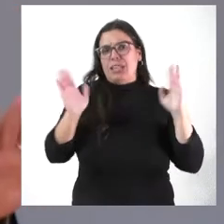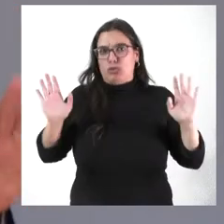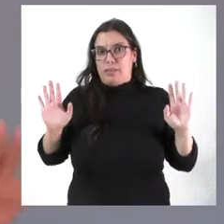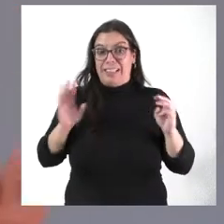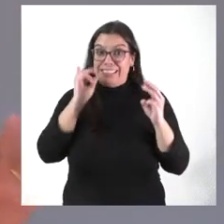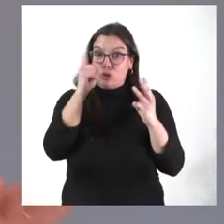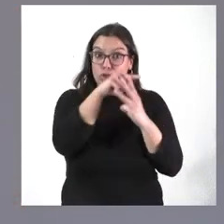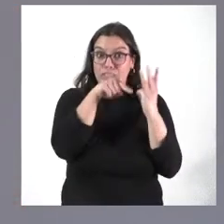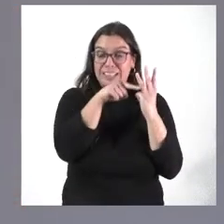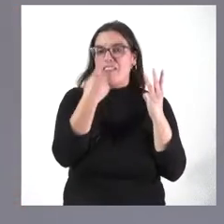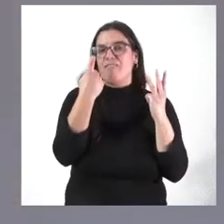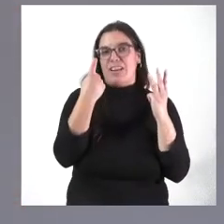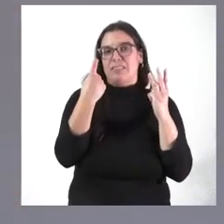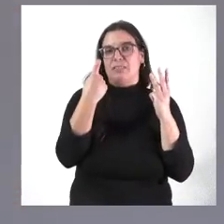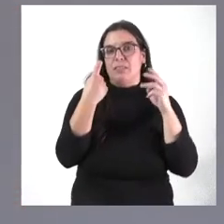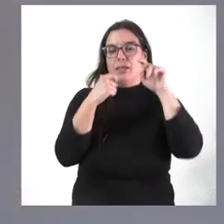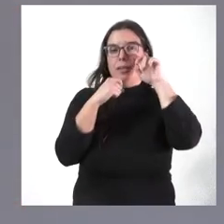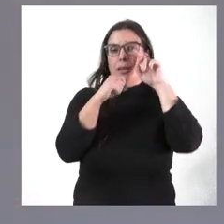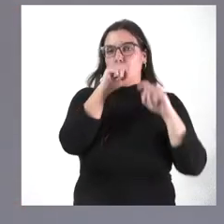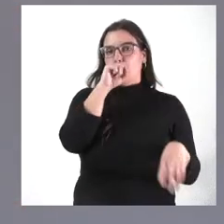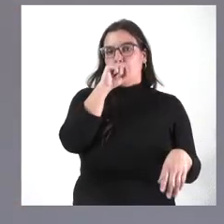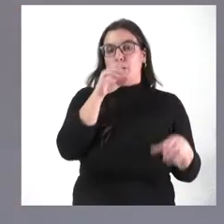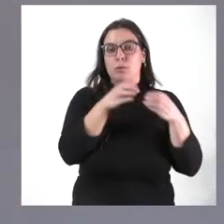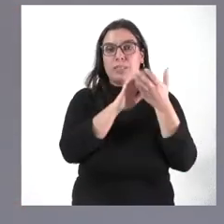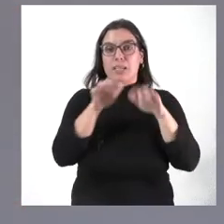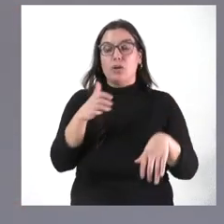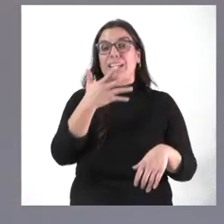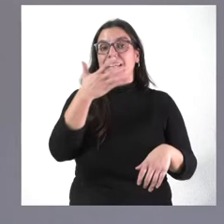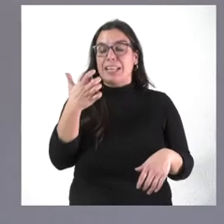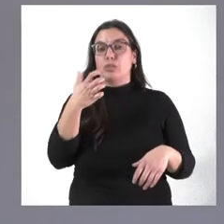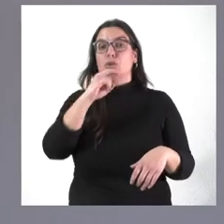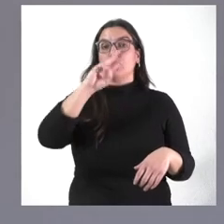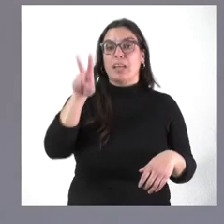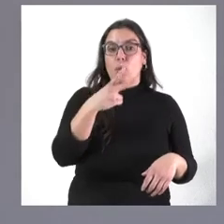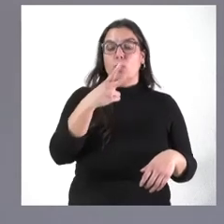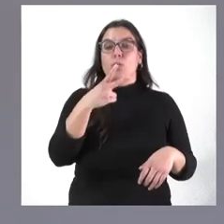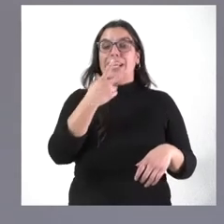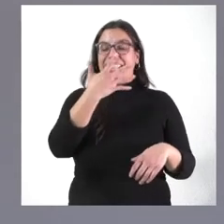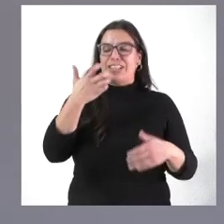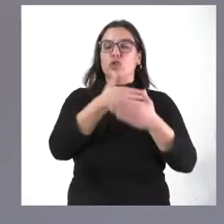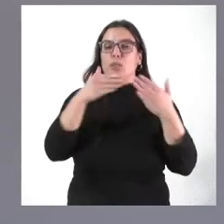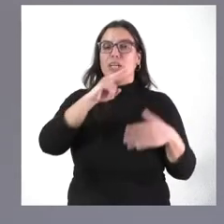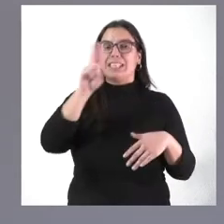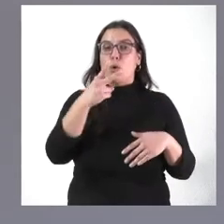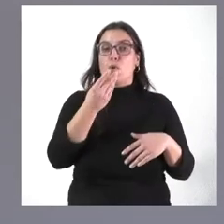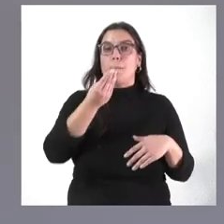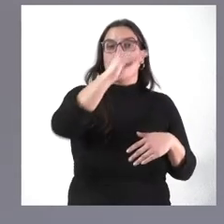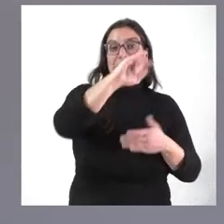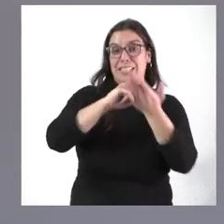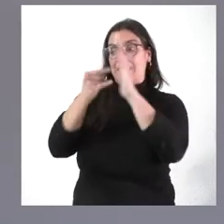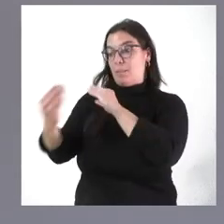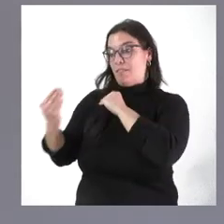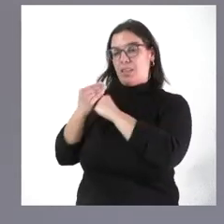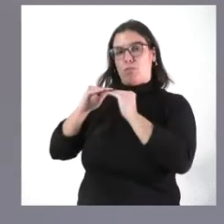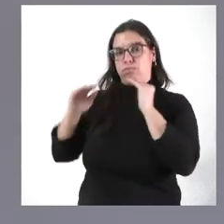para esos tres servicios sociales la junta de Castilla y león destina 500 millones de euros más de lo que recibe por parte del sistema de financiación de